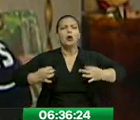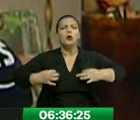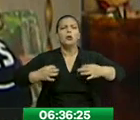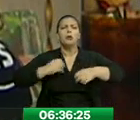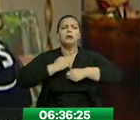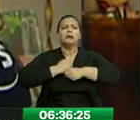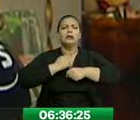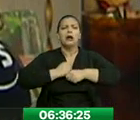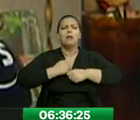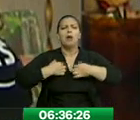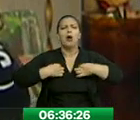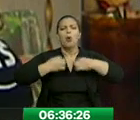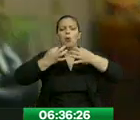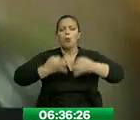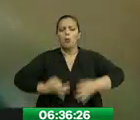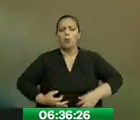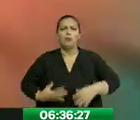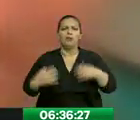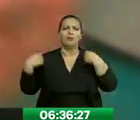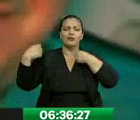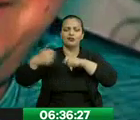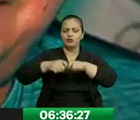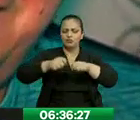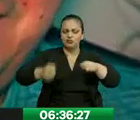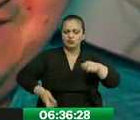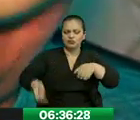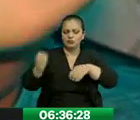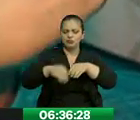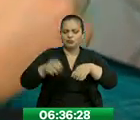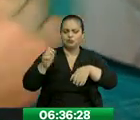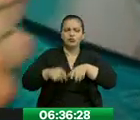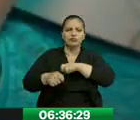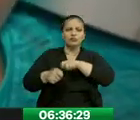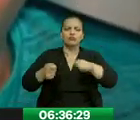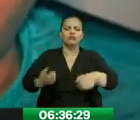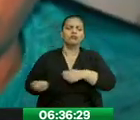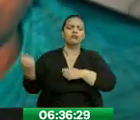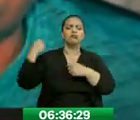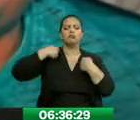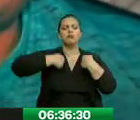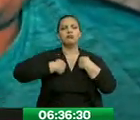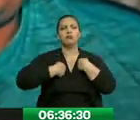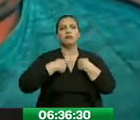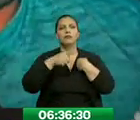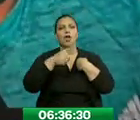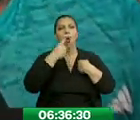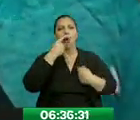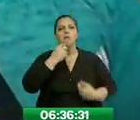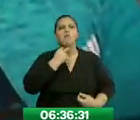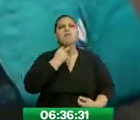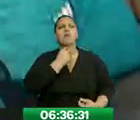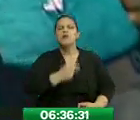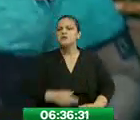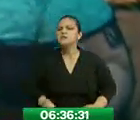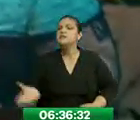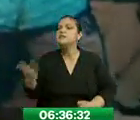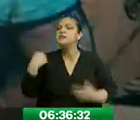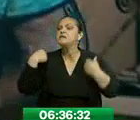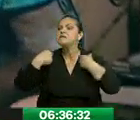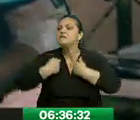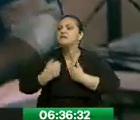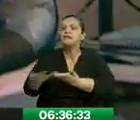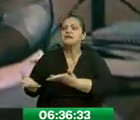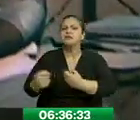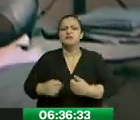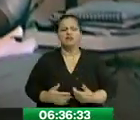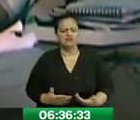mi uniforme, que es el sustento de mi trabajo. Ahora está recuperándose. Exige a las autoridades de seguridad implementen mayores controles para